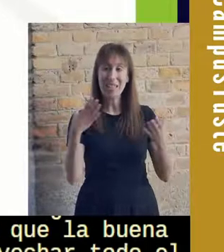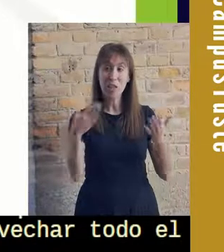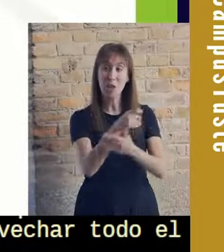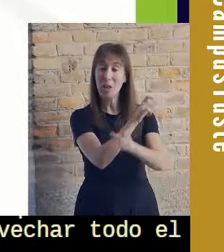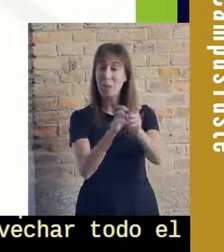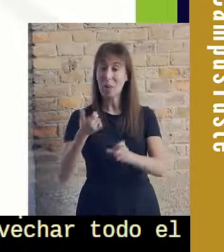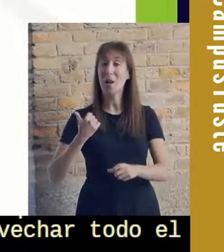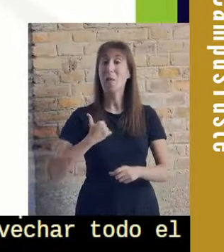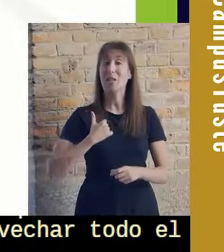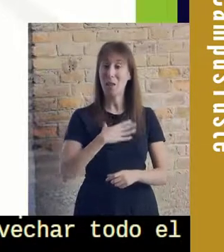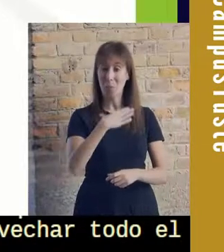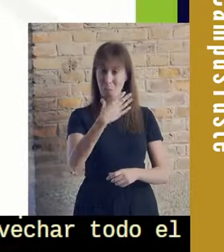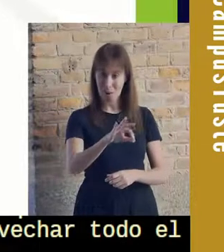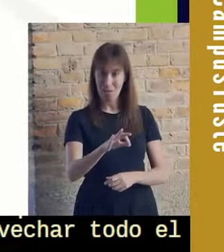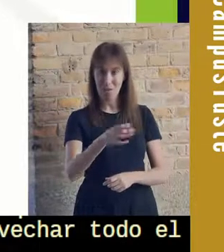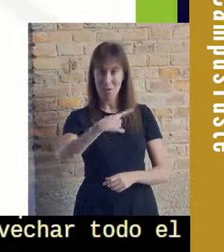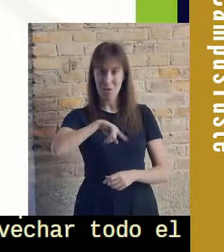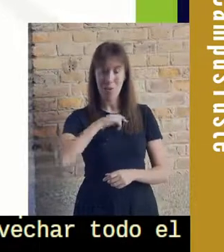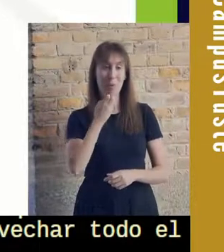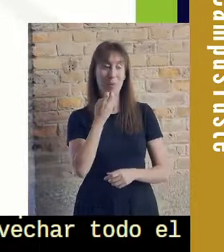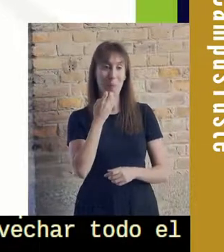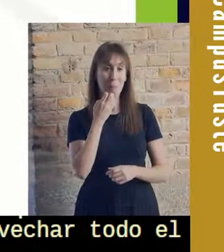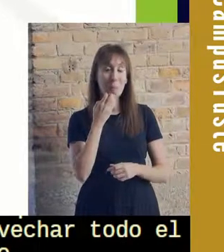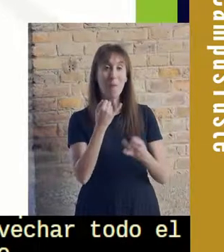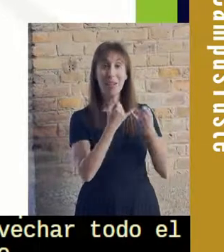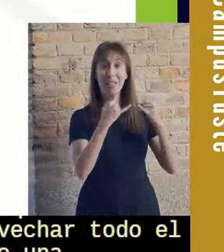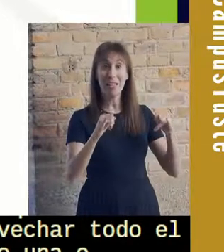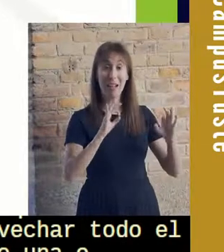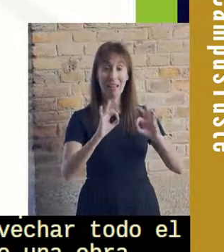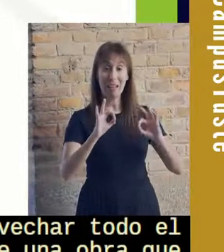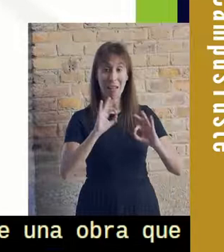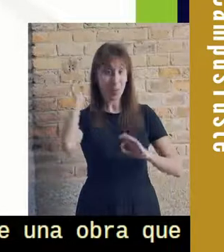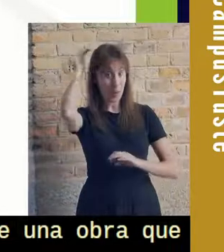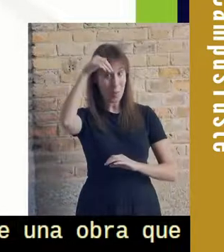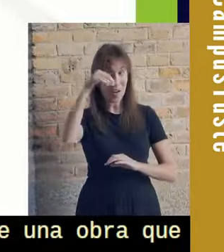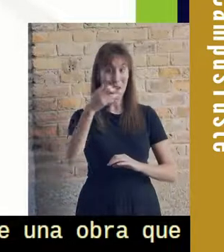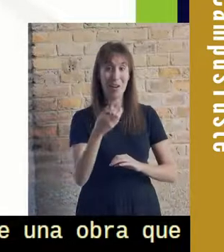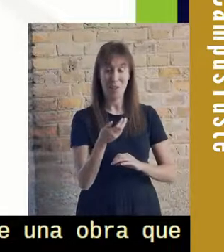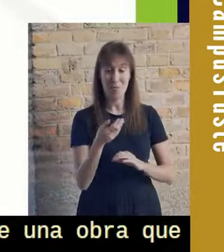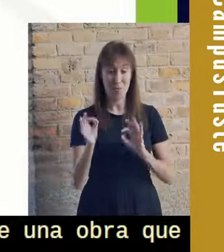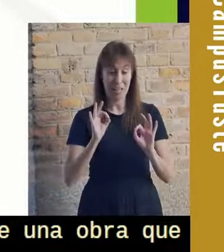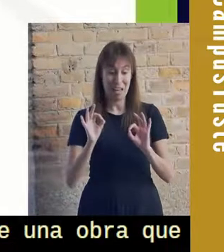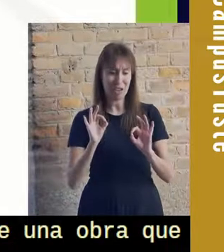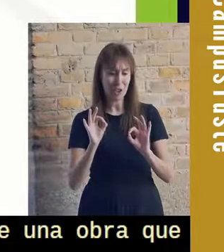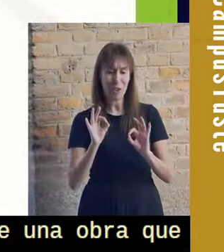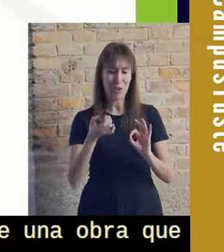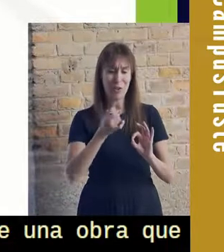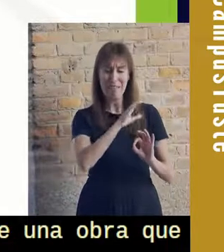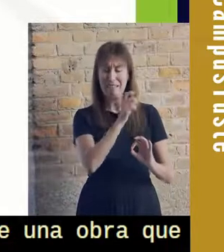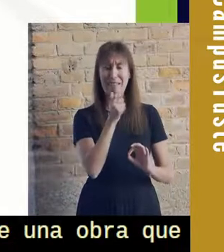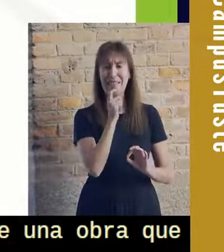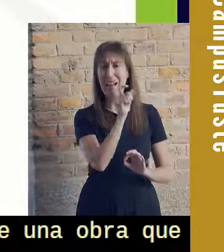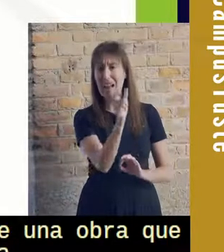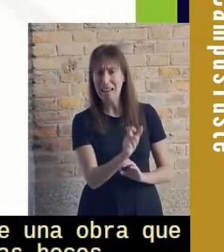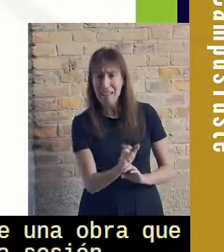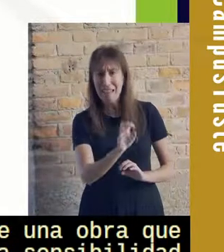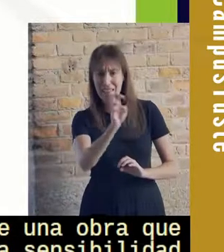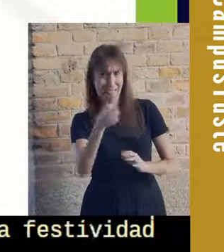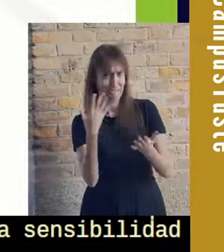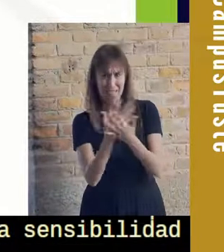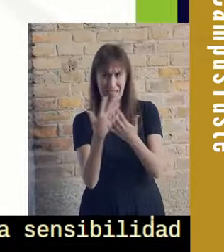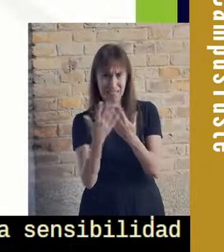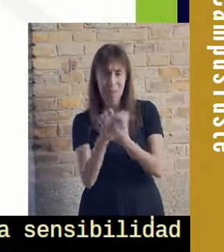mundo nos ha pasado en un festival de teatro rmano que una obra que era medio italiana medio tal Entonces el día de la accesibilidad es el